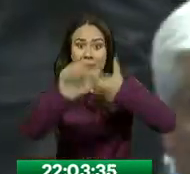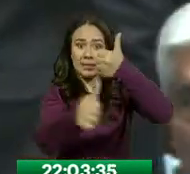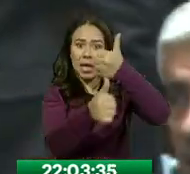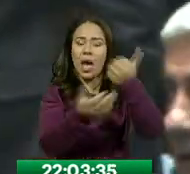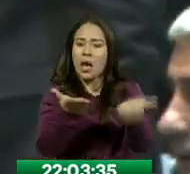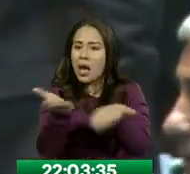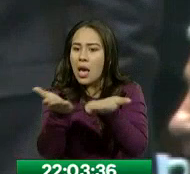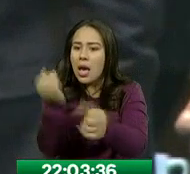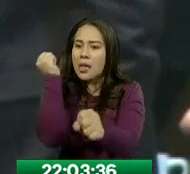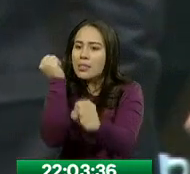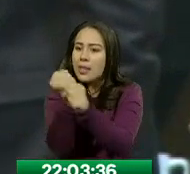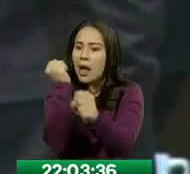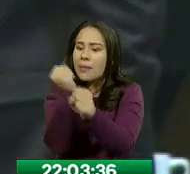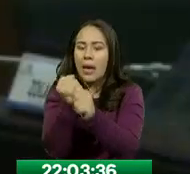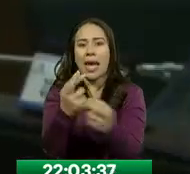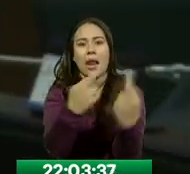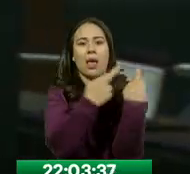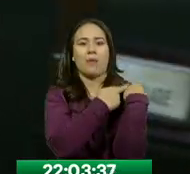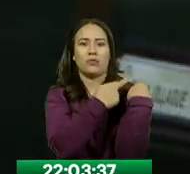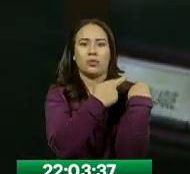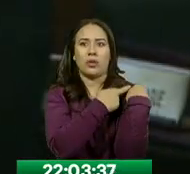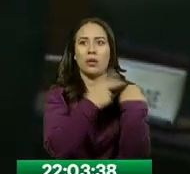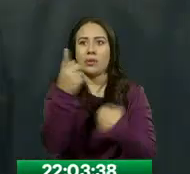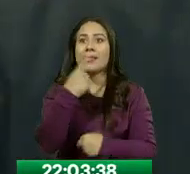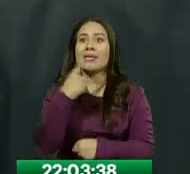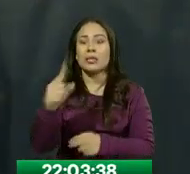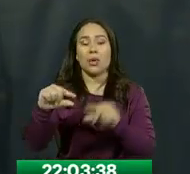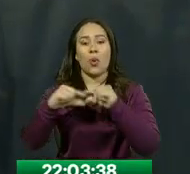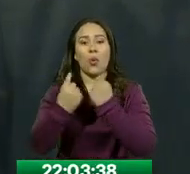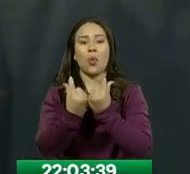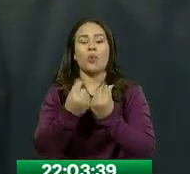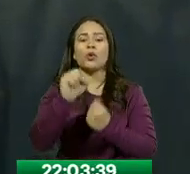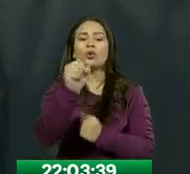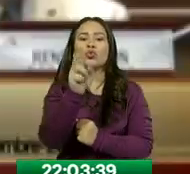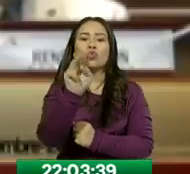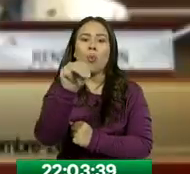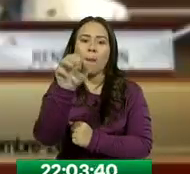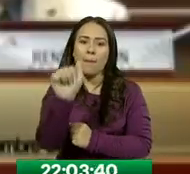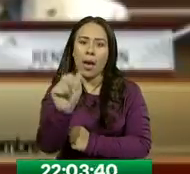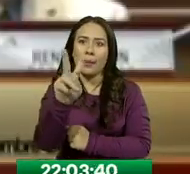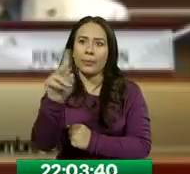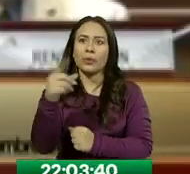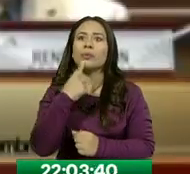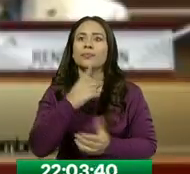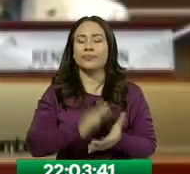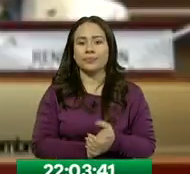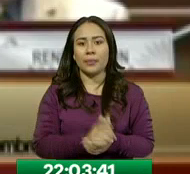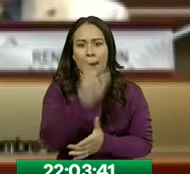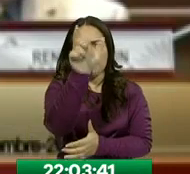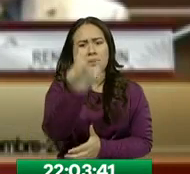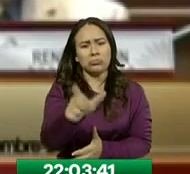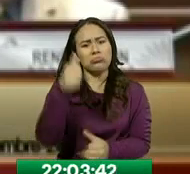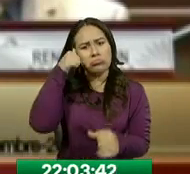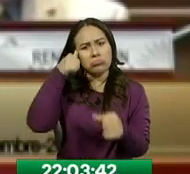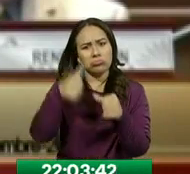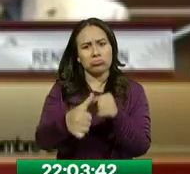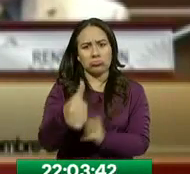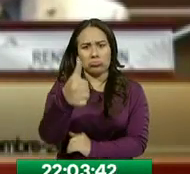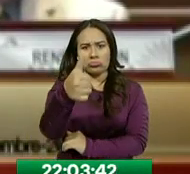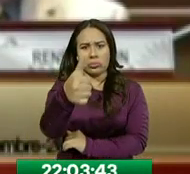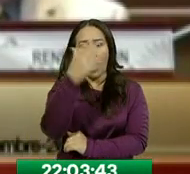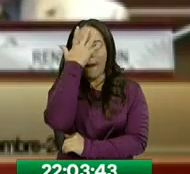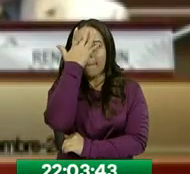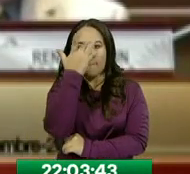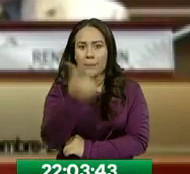ecuatoriano. Lo mismo en el sector de Suma, los socialcristianos y la bancada de Integración Nacional. Es la persona adecuada por ser una